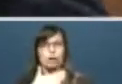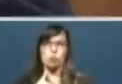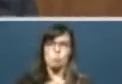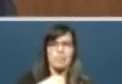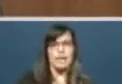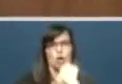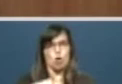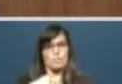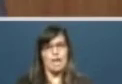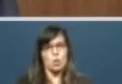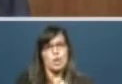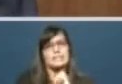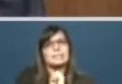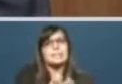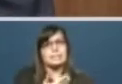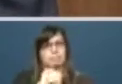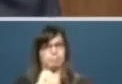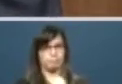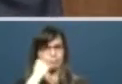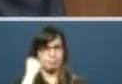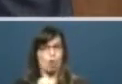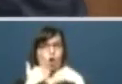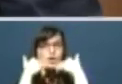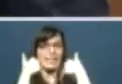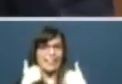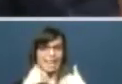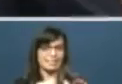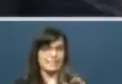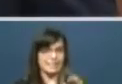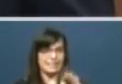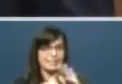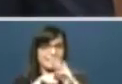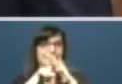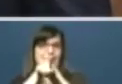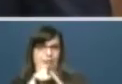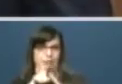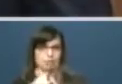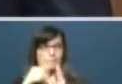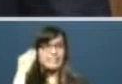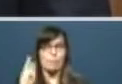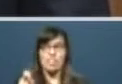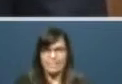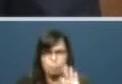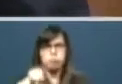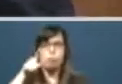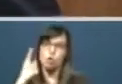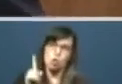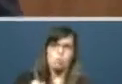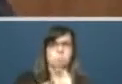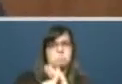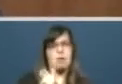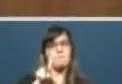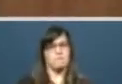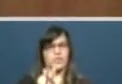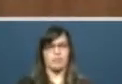economía para crearlo a partir de un crecimiento menor al que venía considerándose necesario para ello la